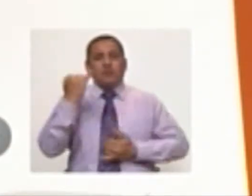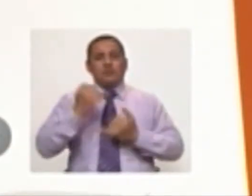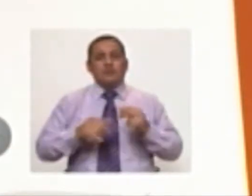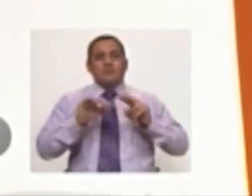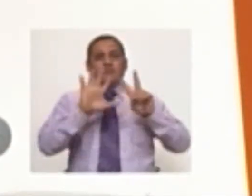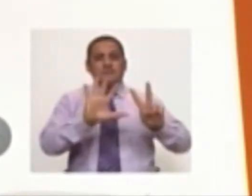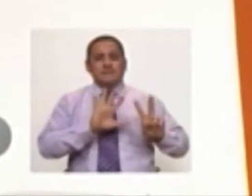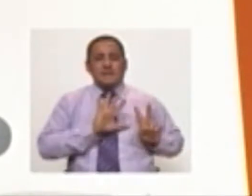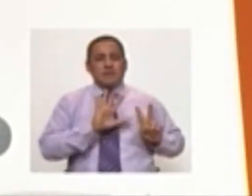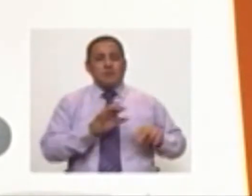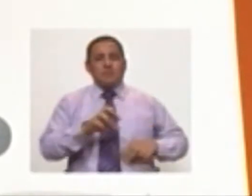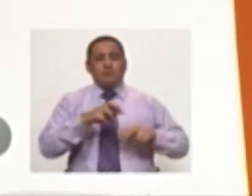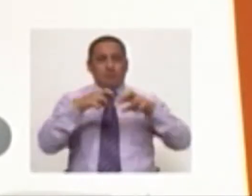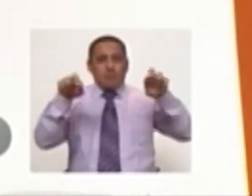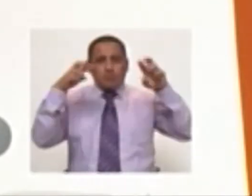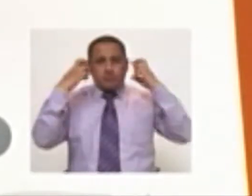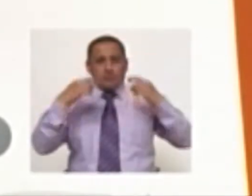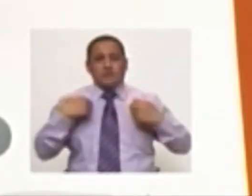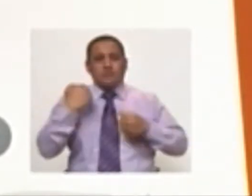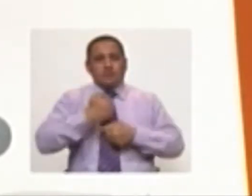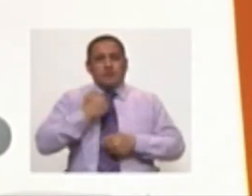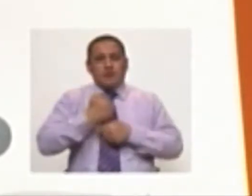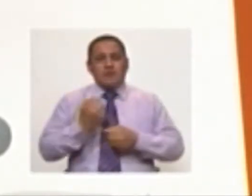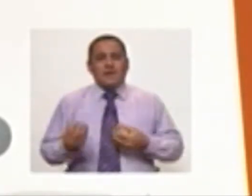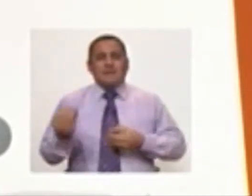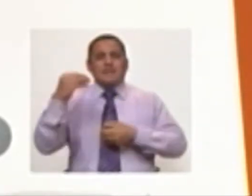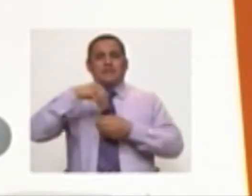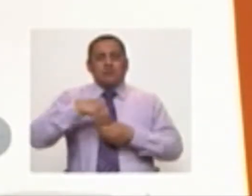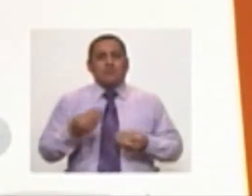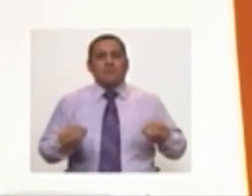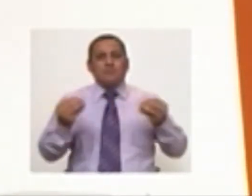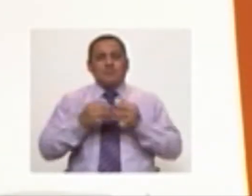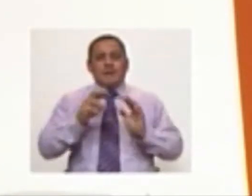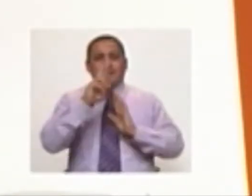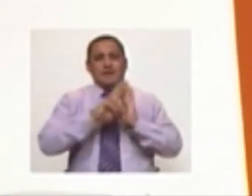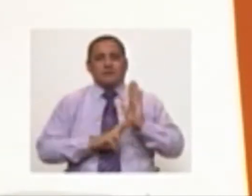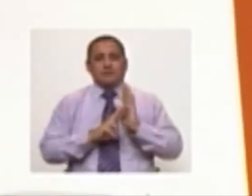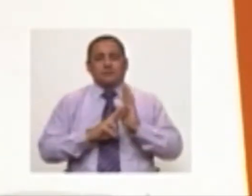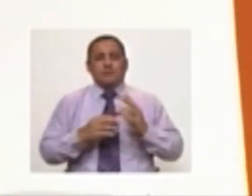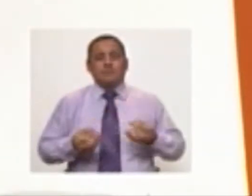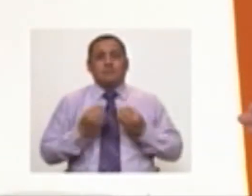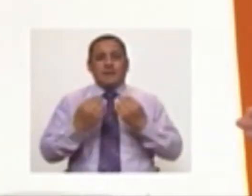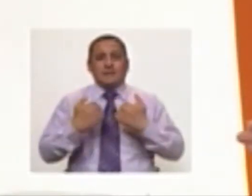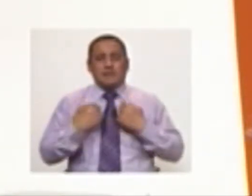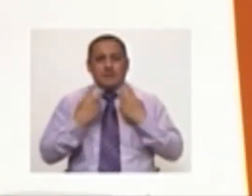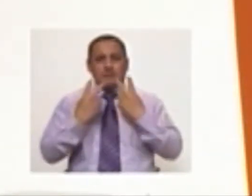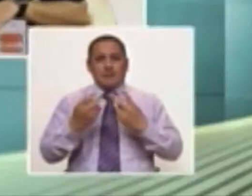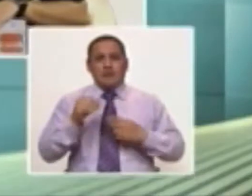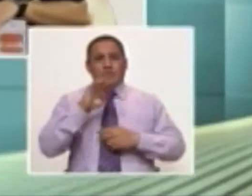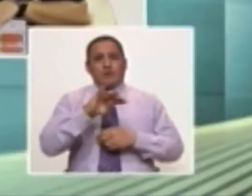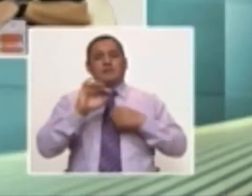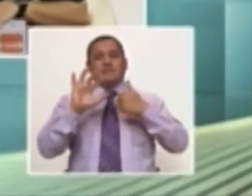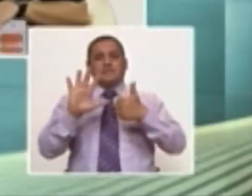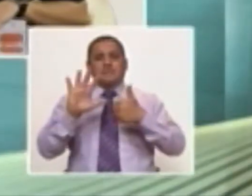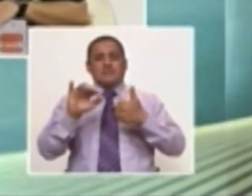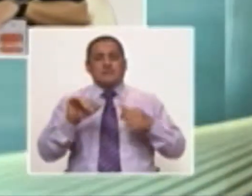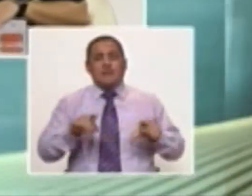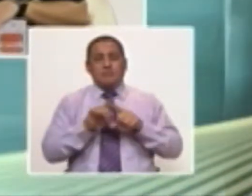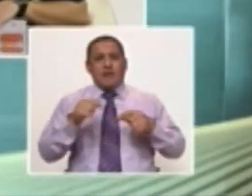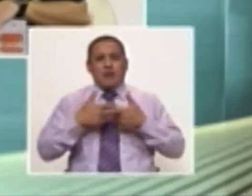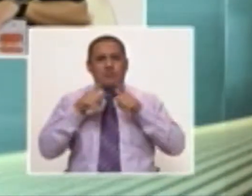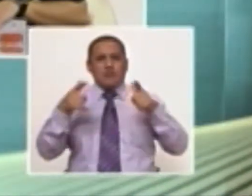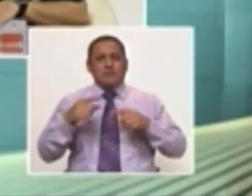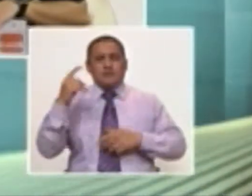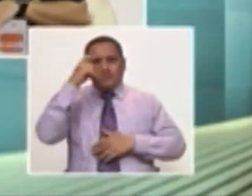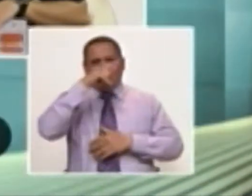7ª promoción de intérpretes con la que estamos añadiendo 8 lenguas más a este registro. Claro, para tratar de alcanzar las 47. Las 47. Hay lenguas